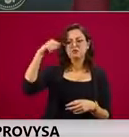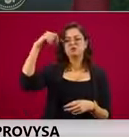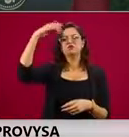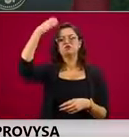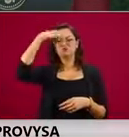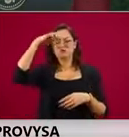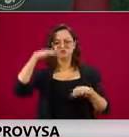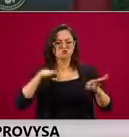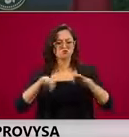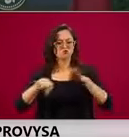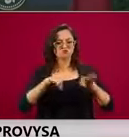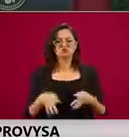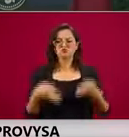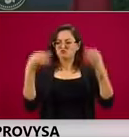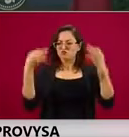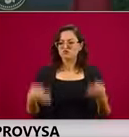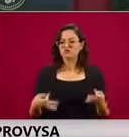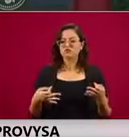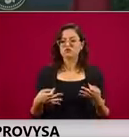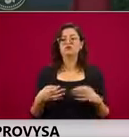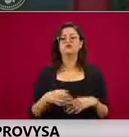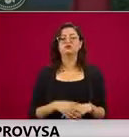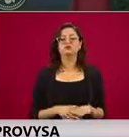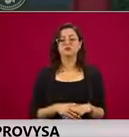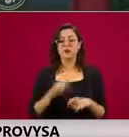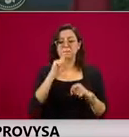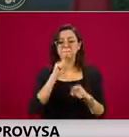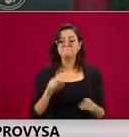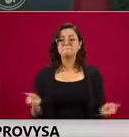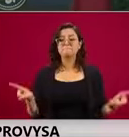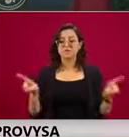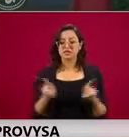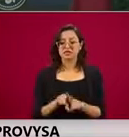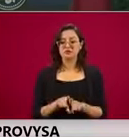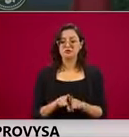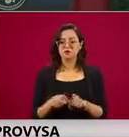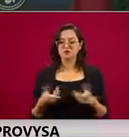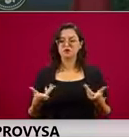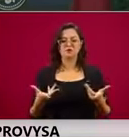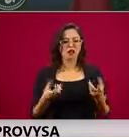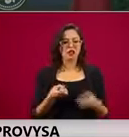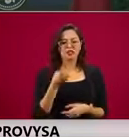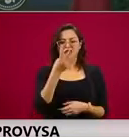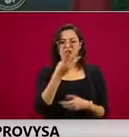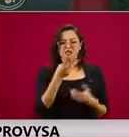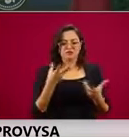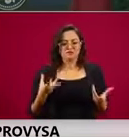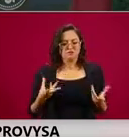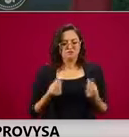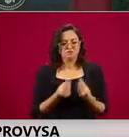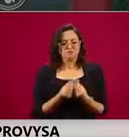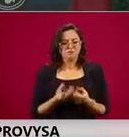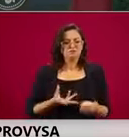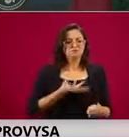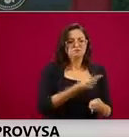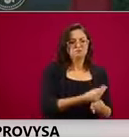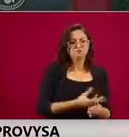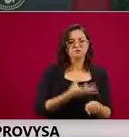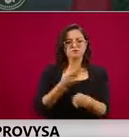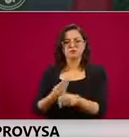área de Ivanka, Ivanka o su yerno. Su yerno, ¿no? Que hubo este control. Y